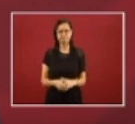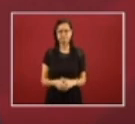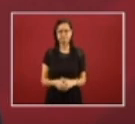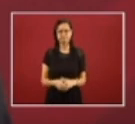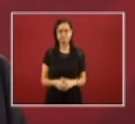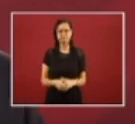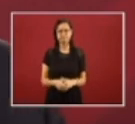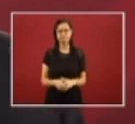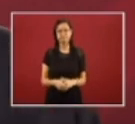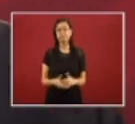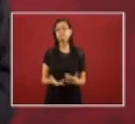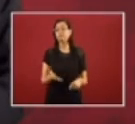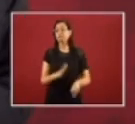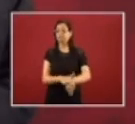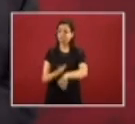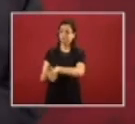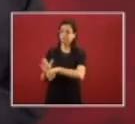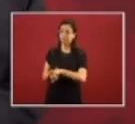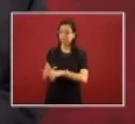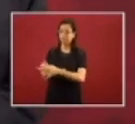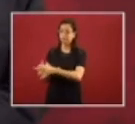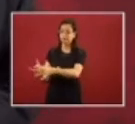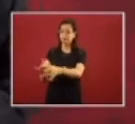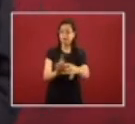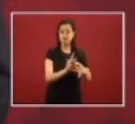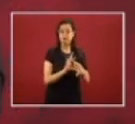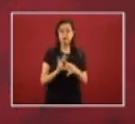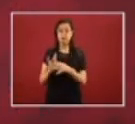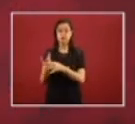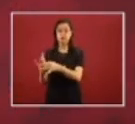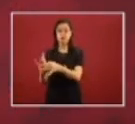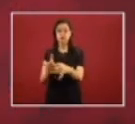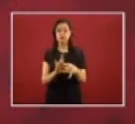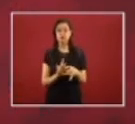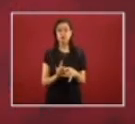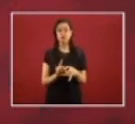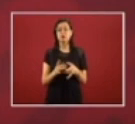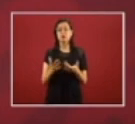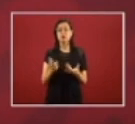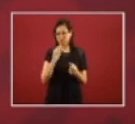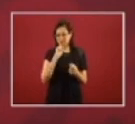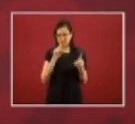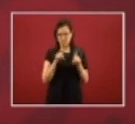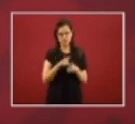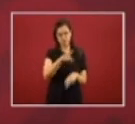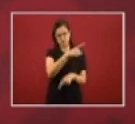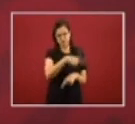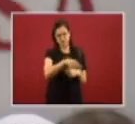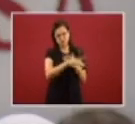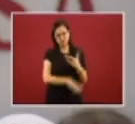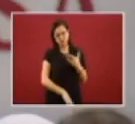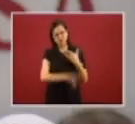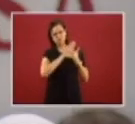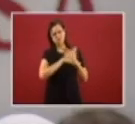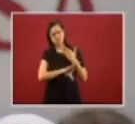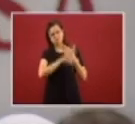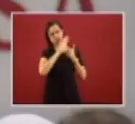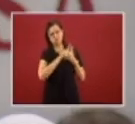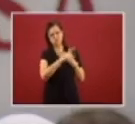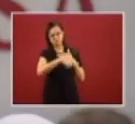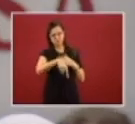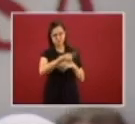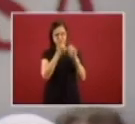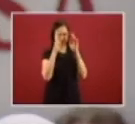Y llamo a la unidad, incluso llamo a la unidad a los adversarios, a los